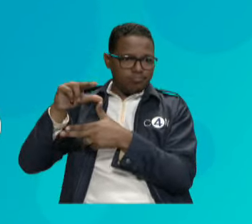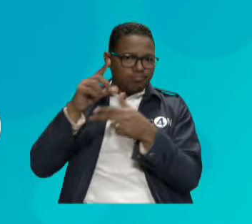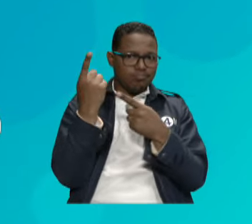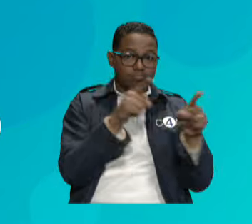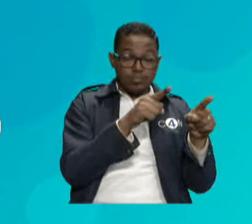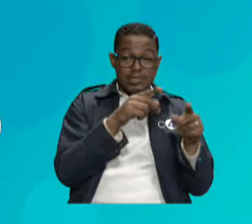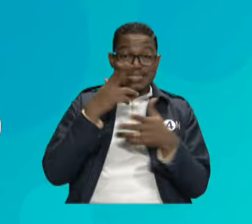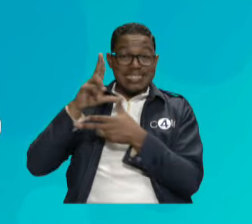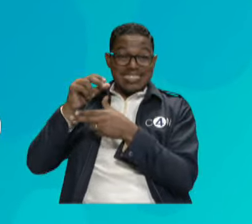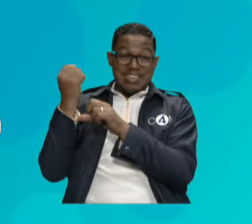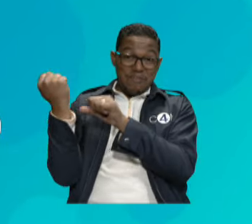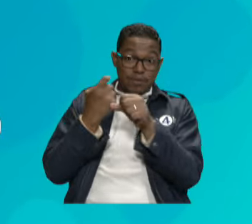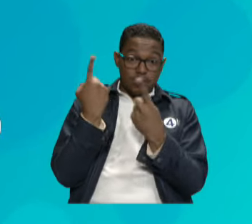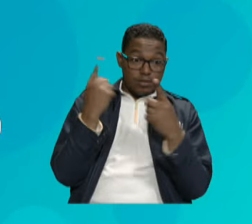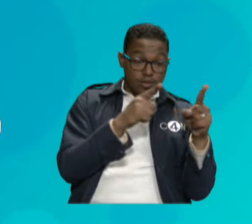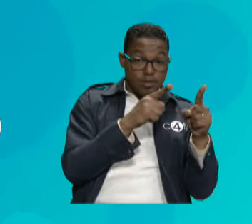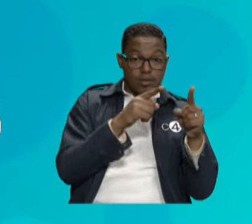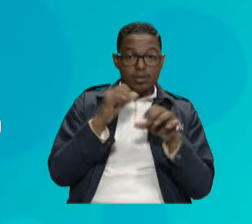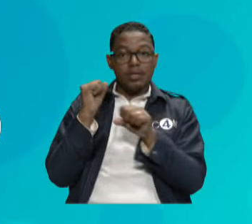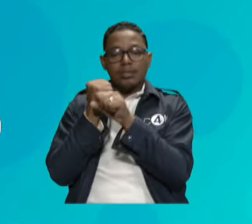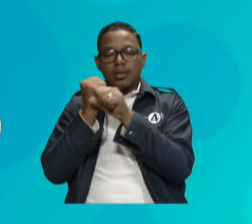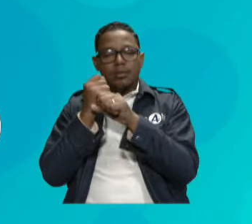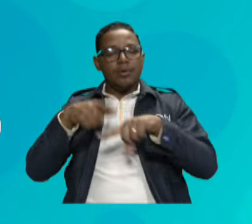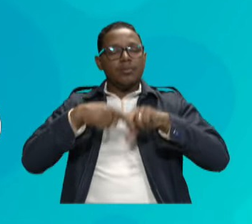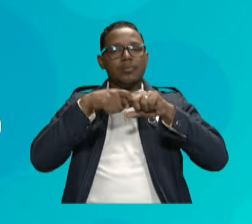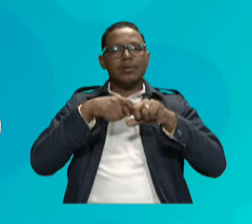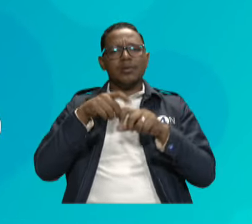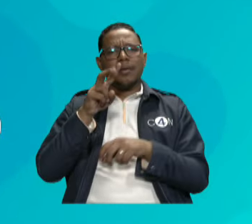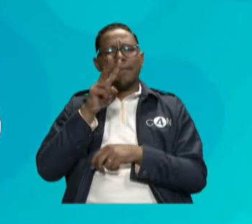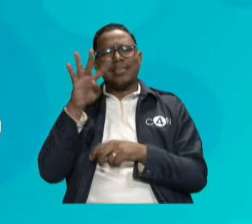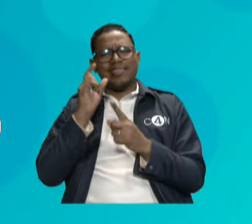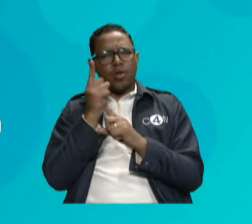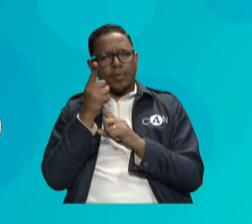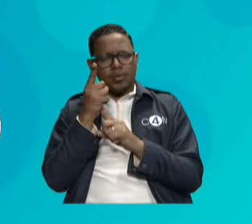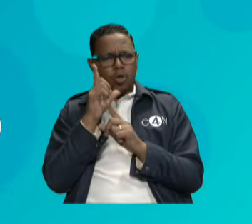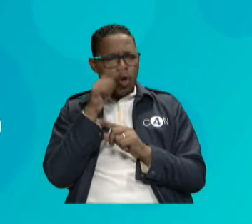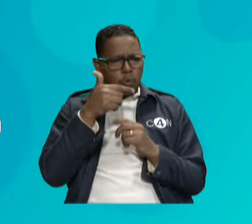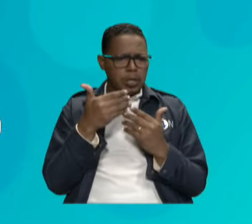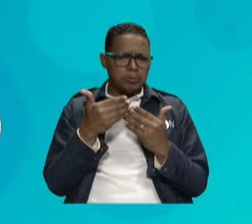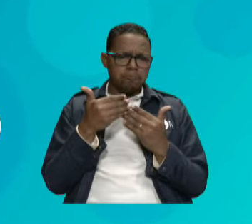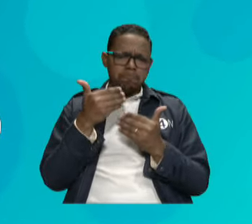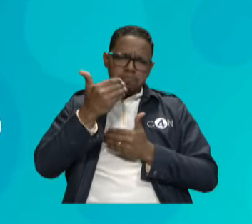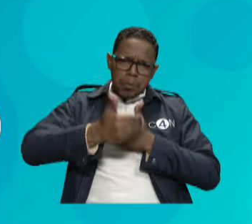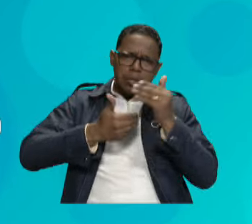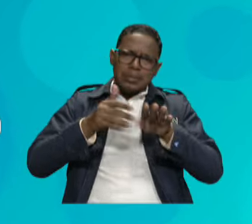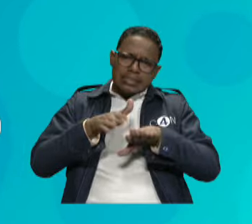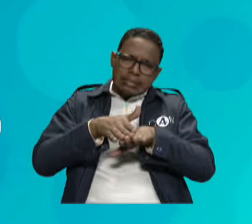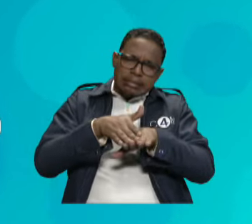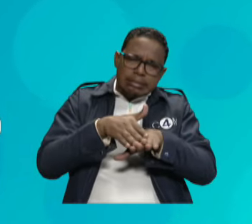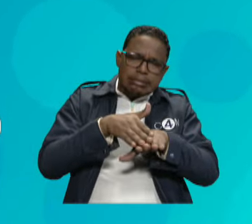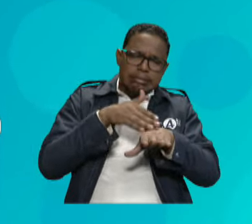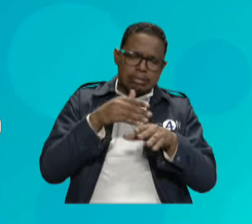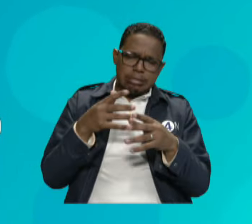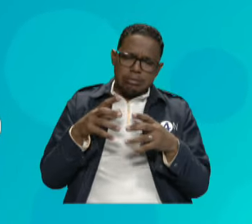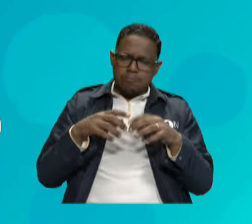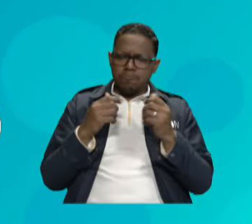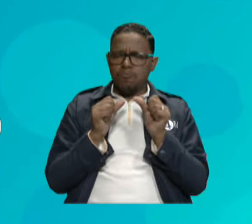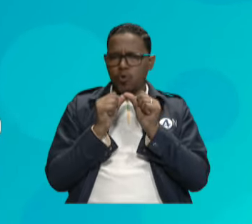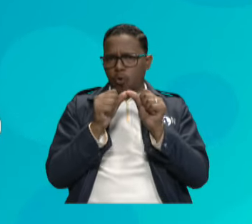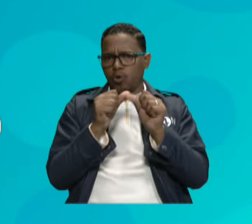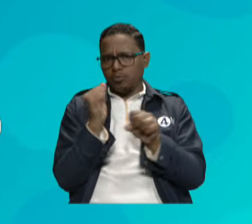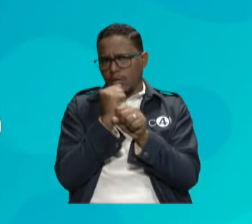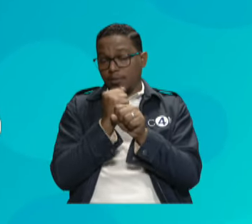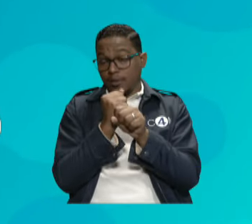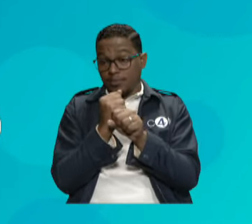intensa tormenta, las operaciones las suspendieron temporalmente durante 25 minutos, pero luego pues las retomaron. Lo cierto es que las operaciones se han